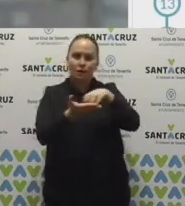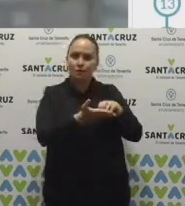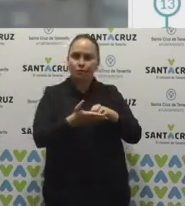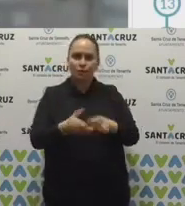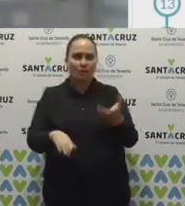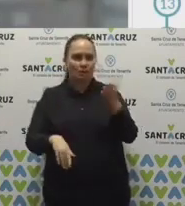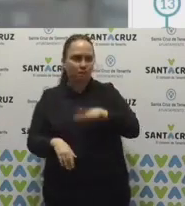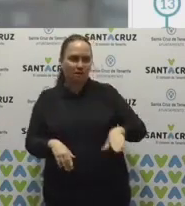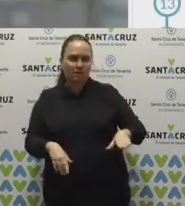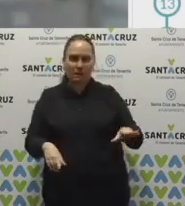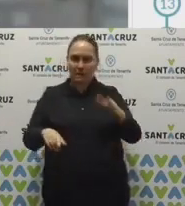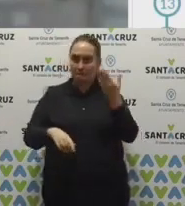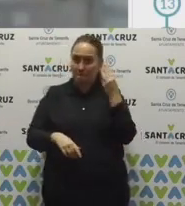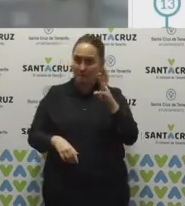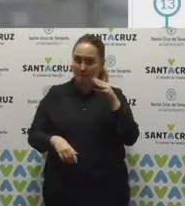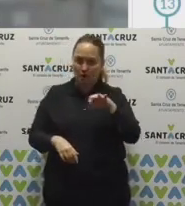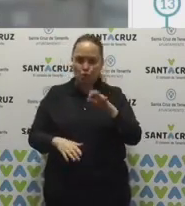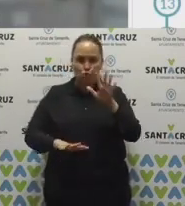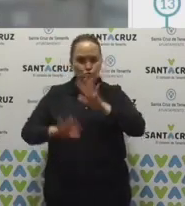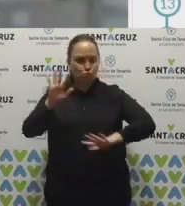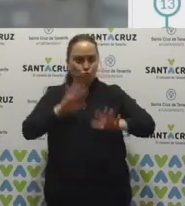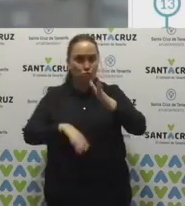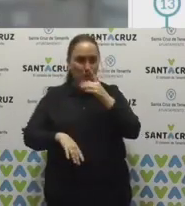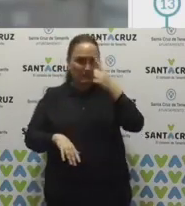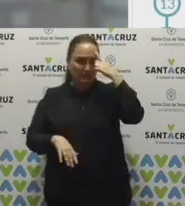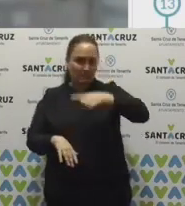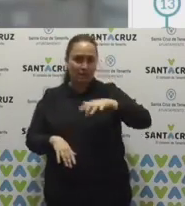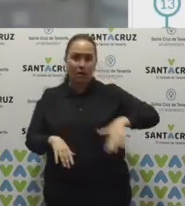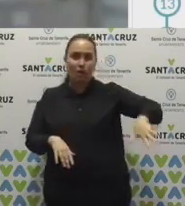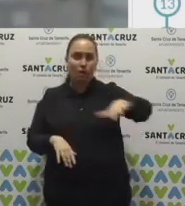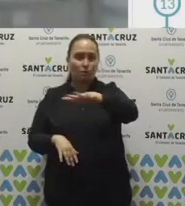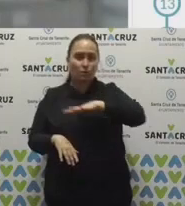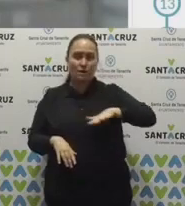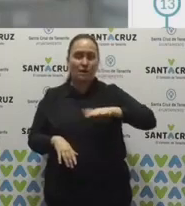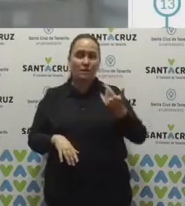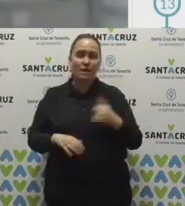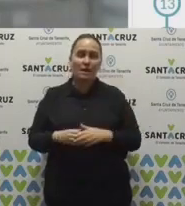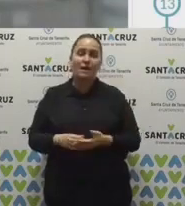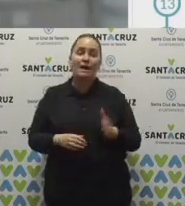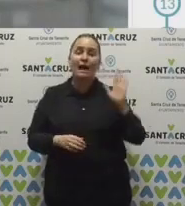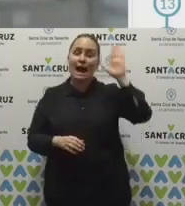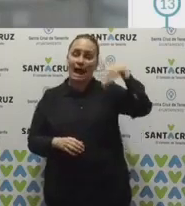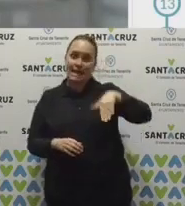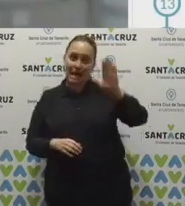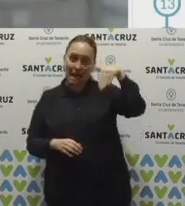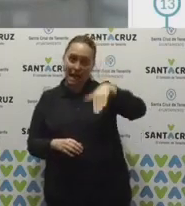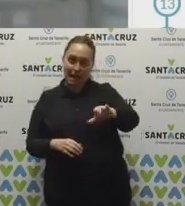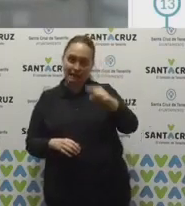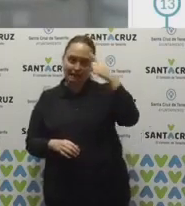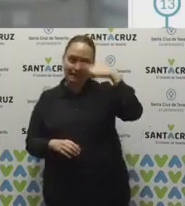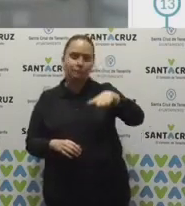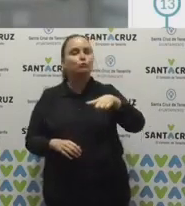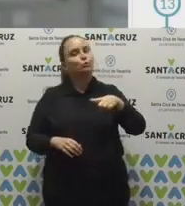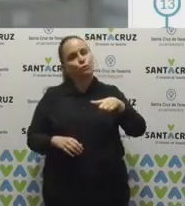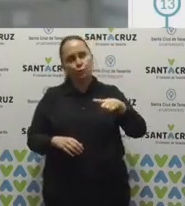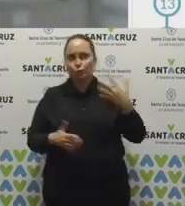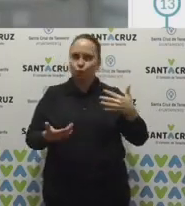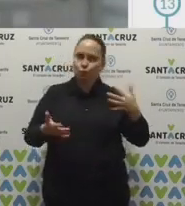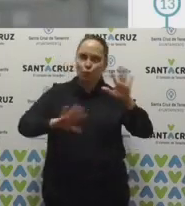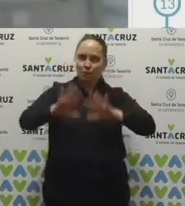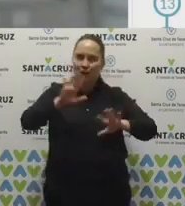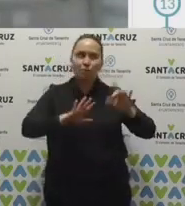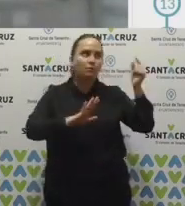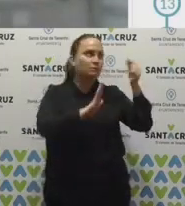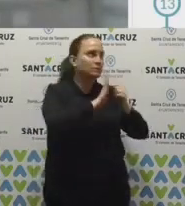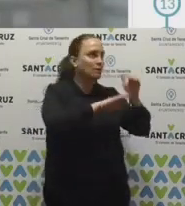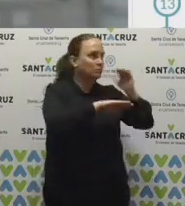especial especialmente singular como es la zona dan ahora nos mueve a plantear esta moción con el fin de su traslado